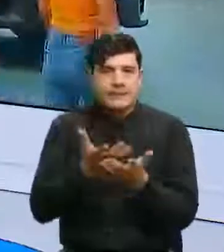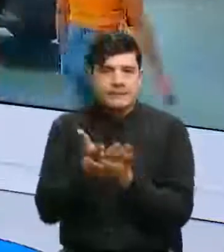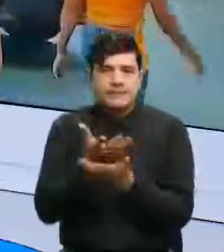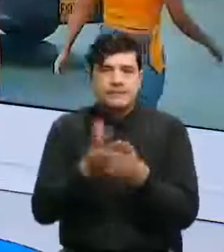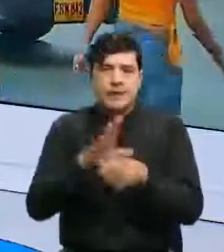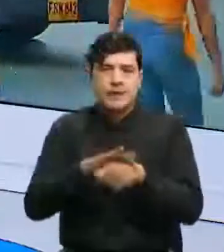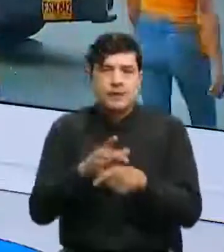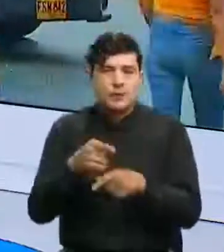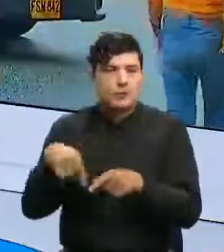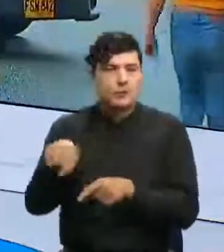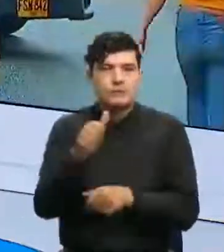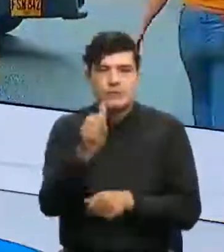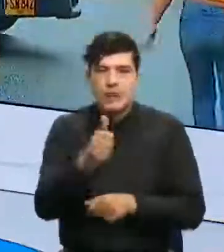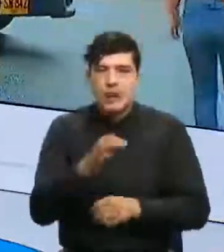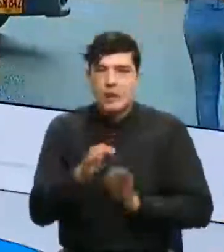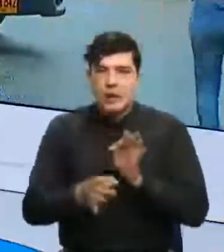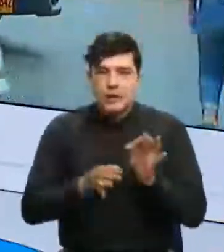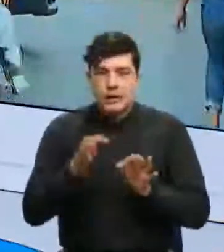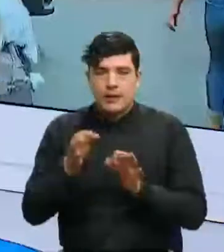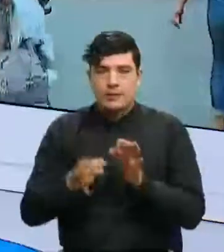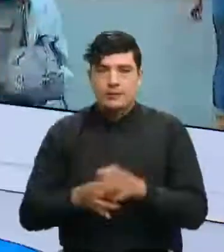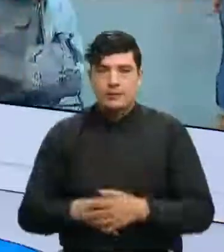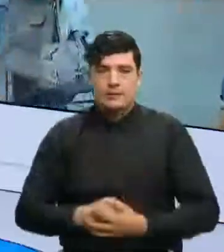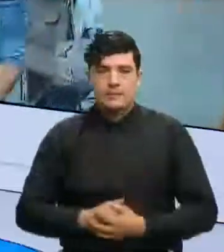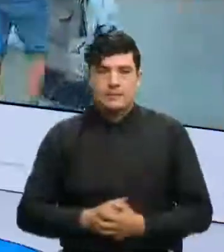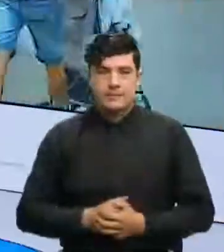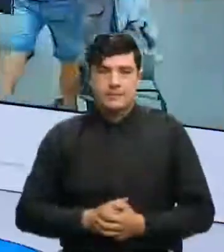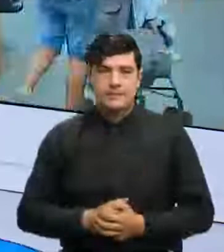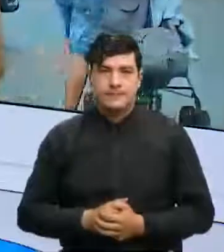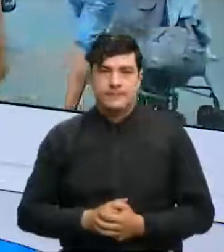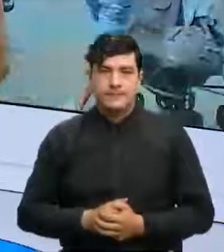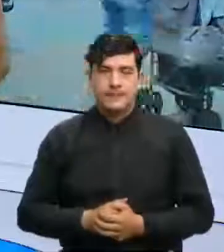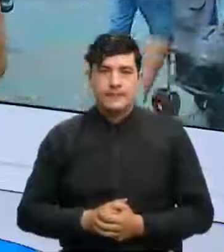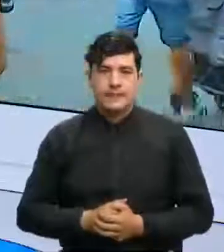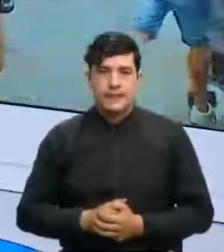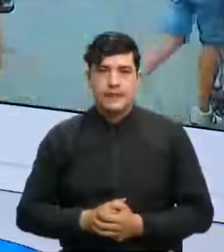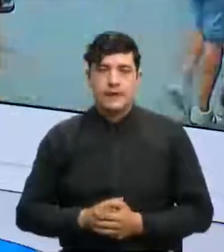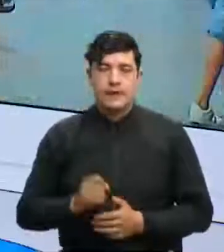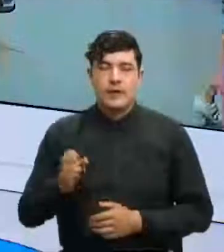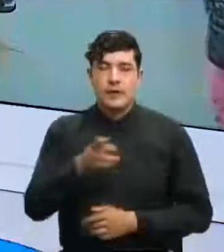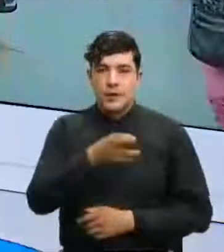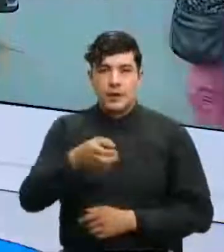la información desde la Clínica Chicamocha de la sede de González Valencia. Julián Mejía, Oriente Noticias. Estamos informando.